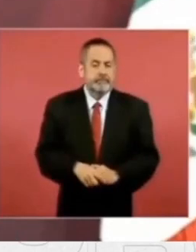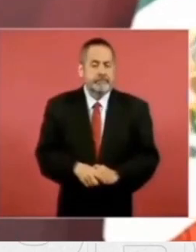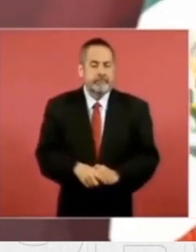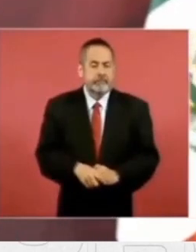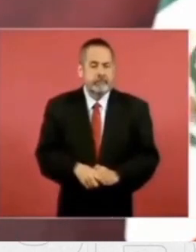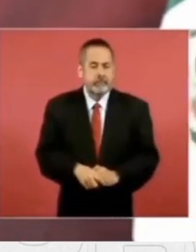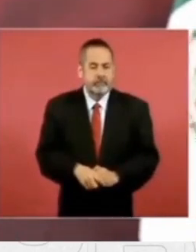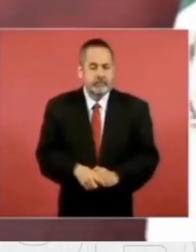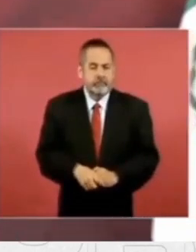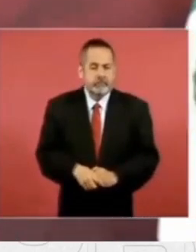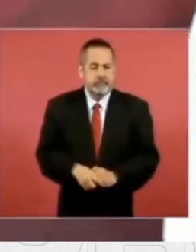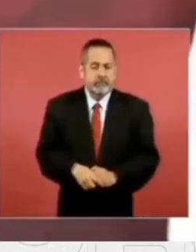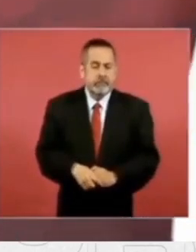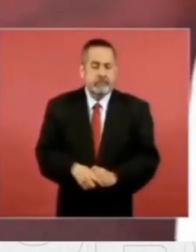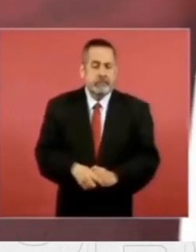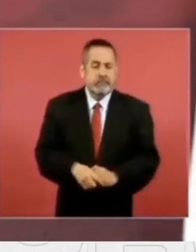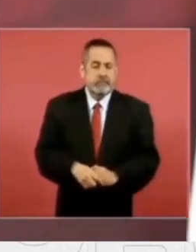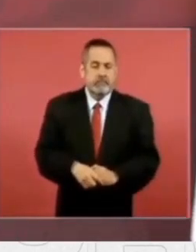Y lo de